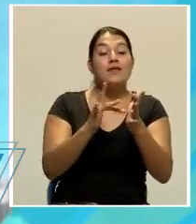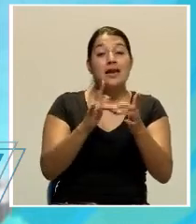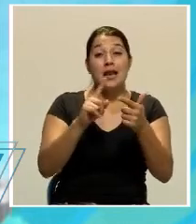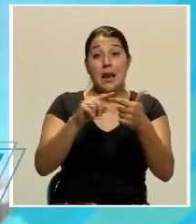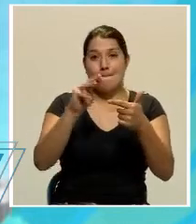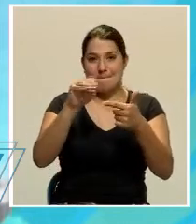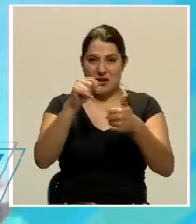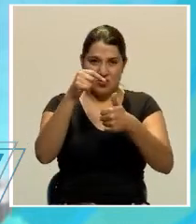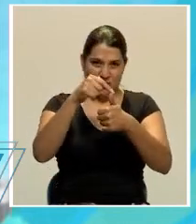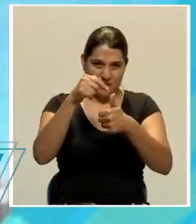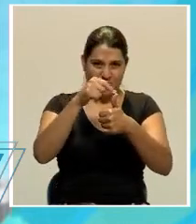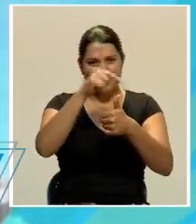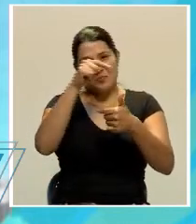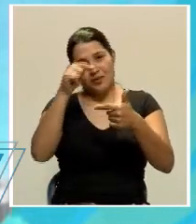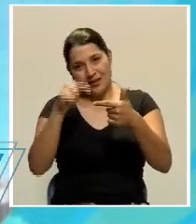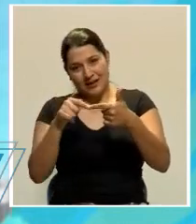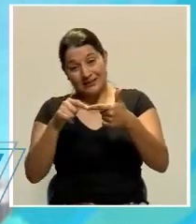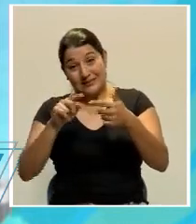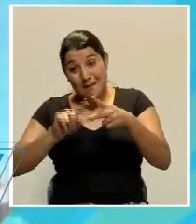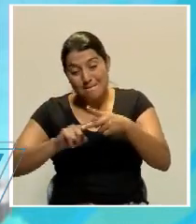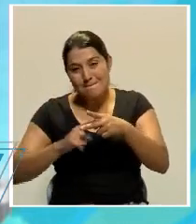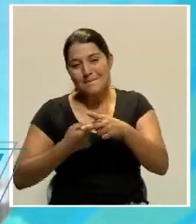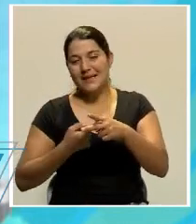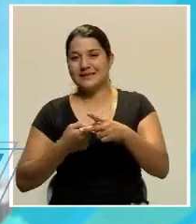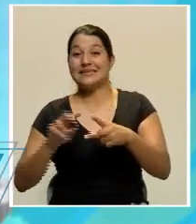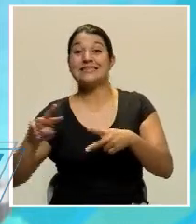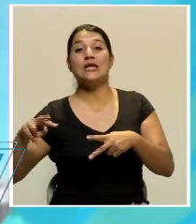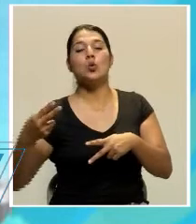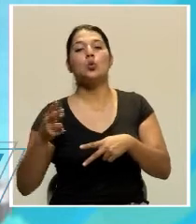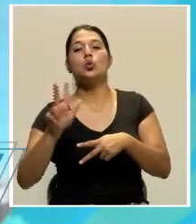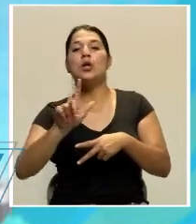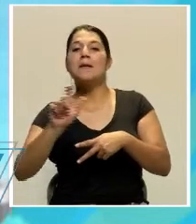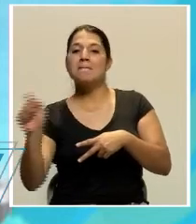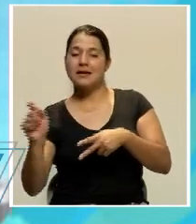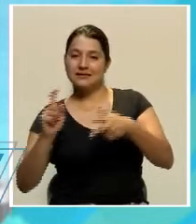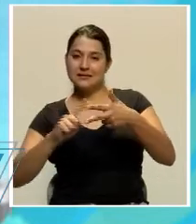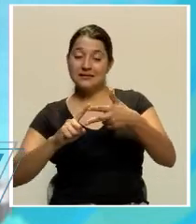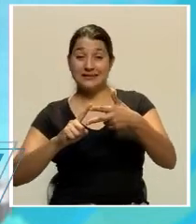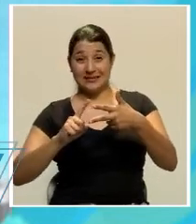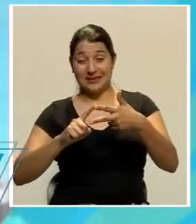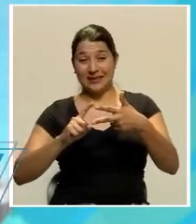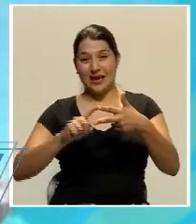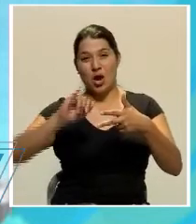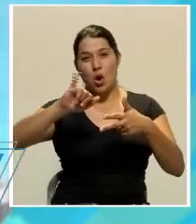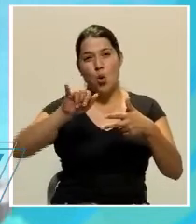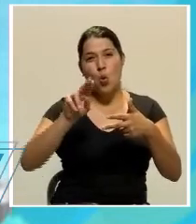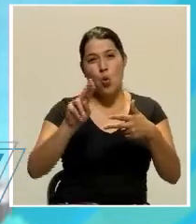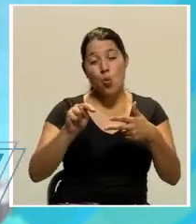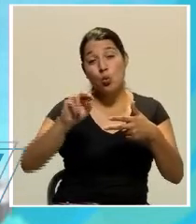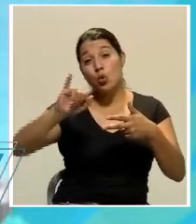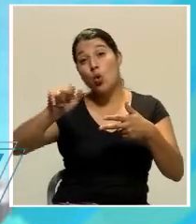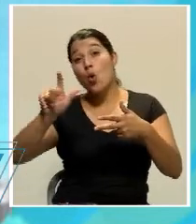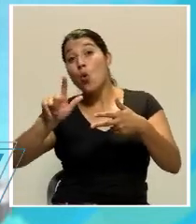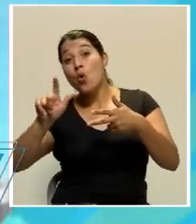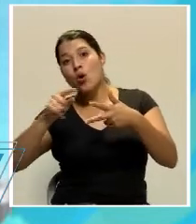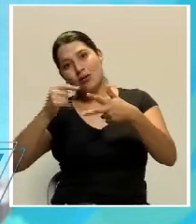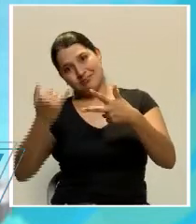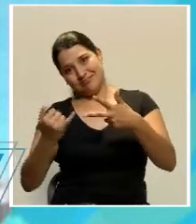en el 6º mes, o más bien ya en un tercero, porque ya han pasado casi 6 meses desde marzo hasta